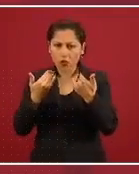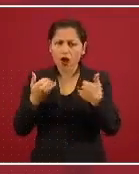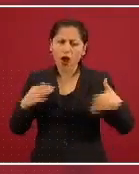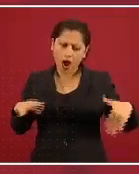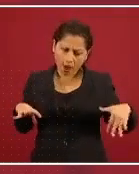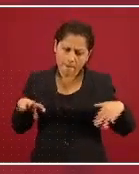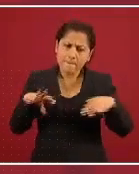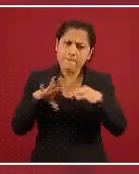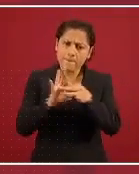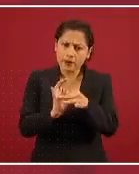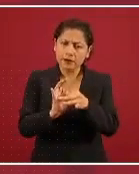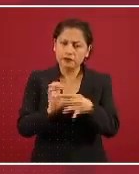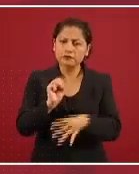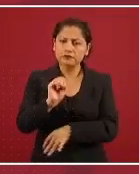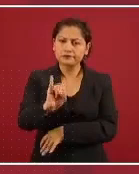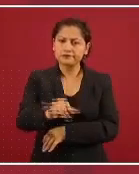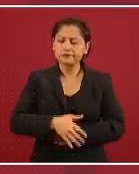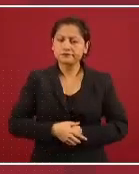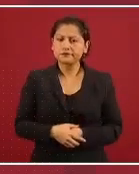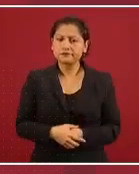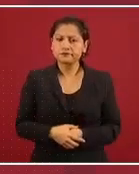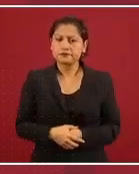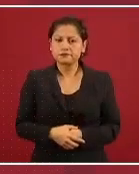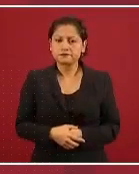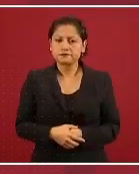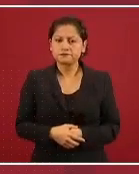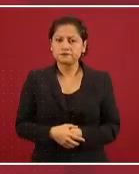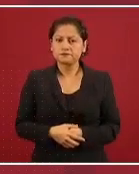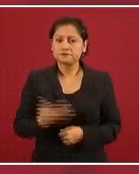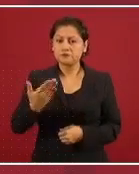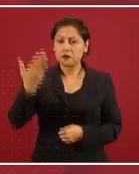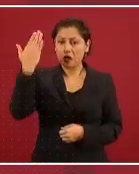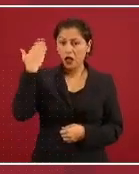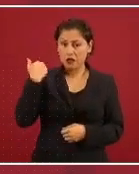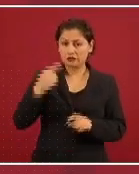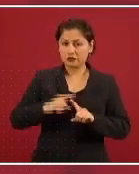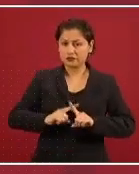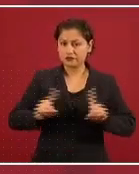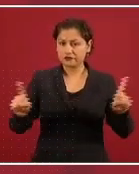entre pueblo y gobierno, como era antes.